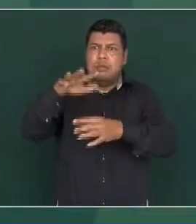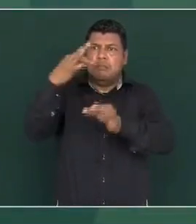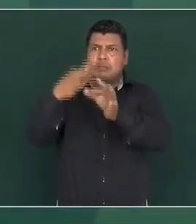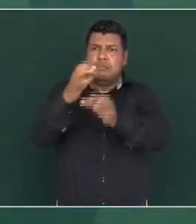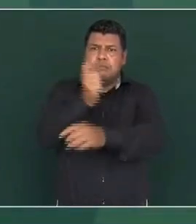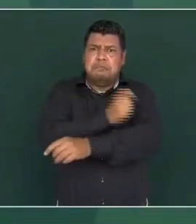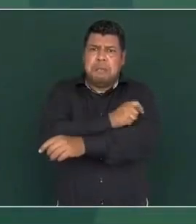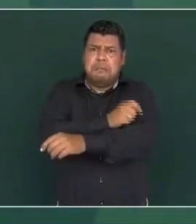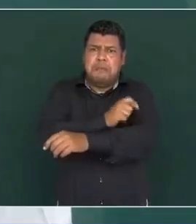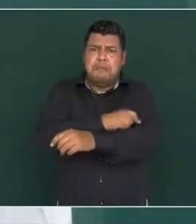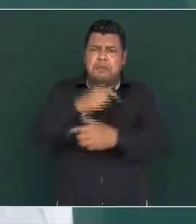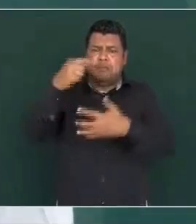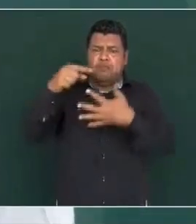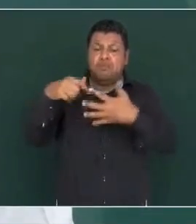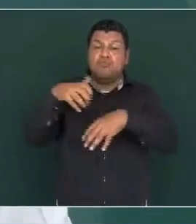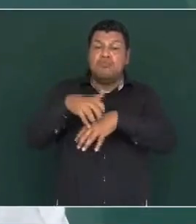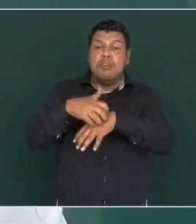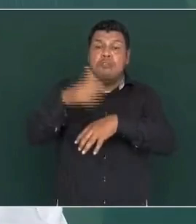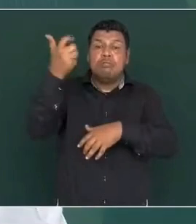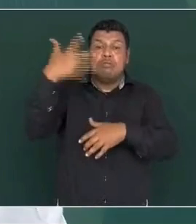10, lugar 10.